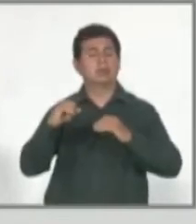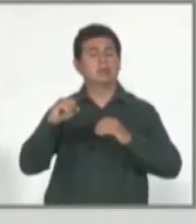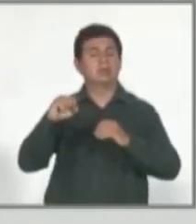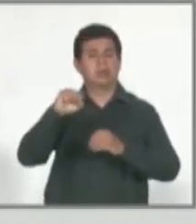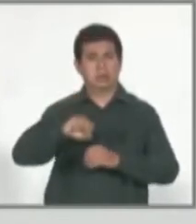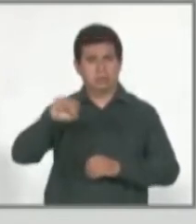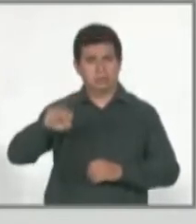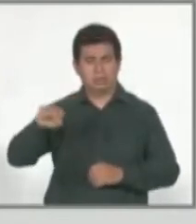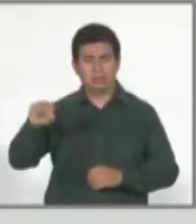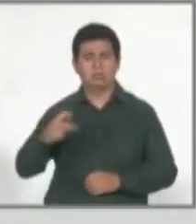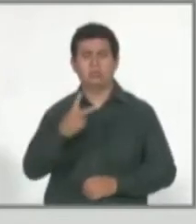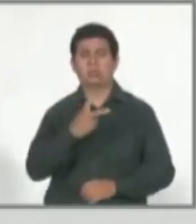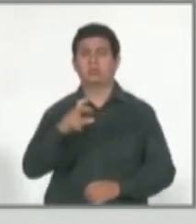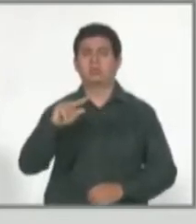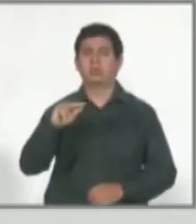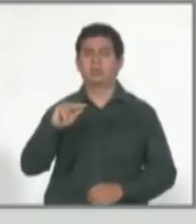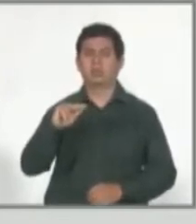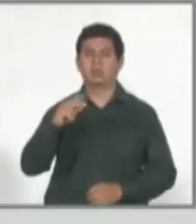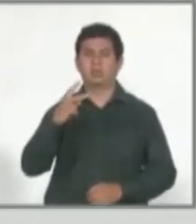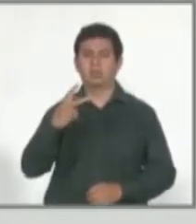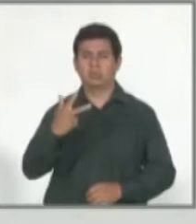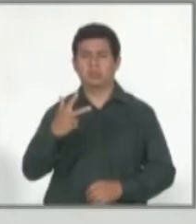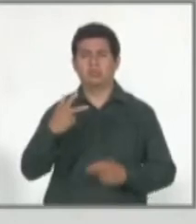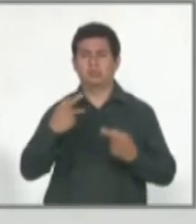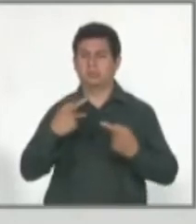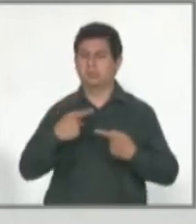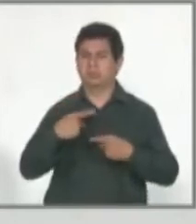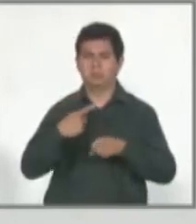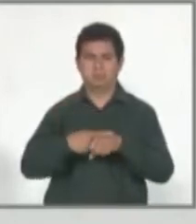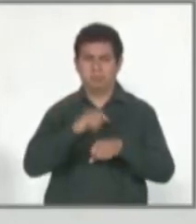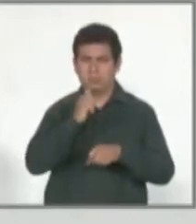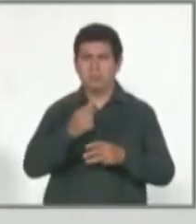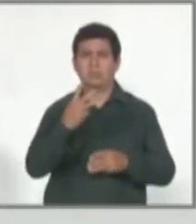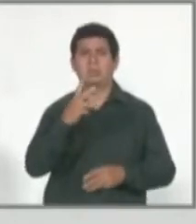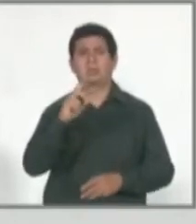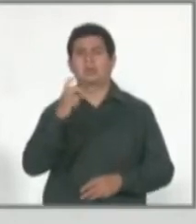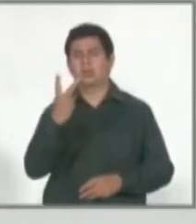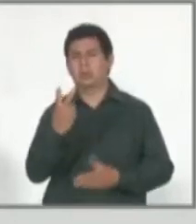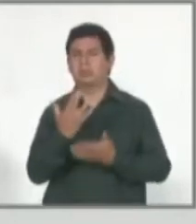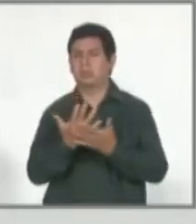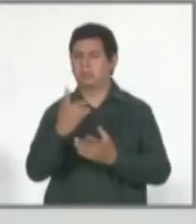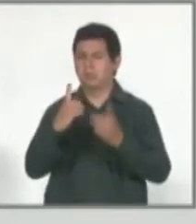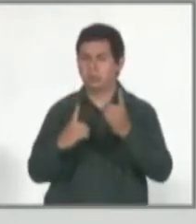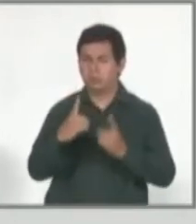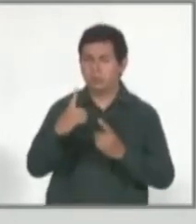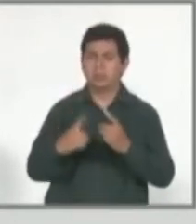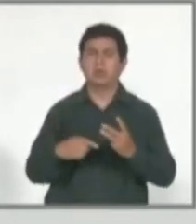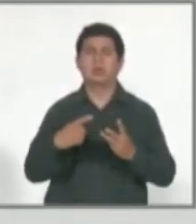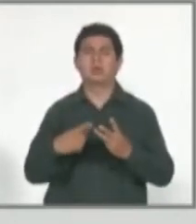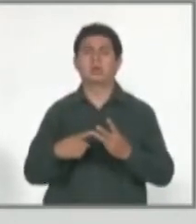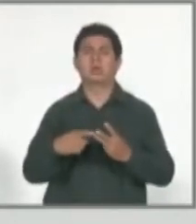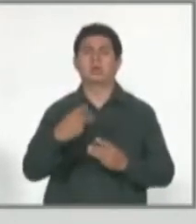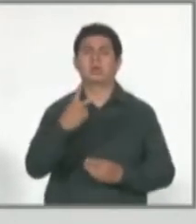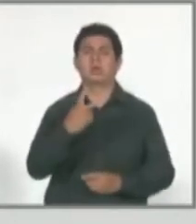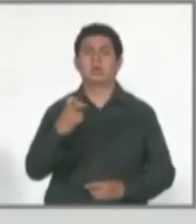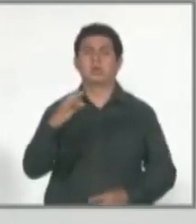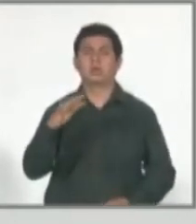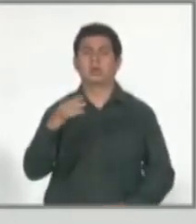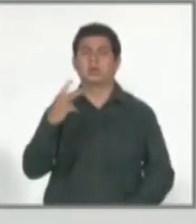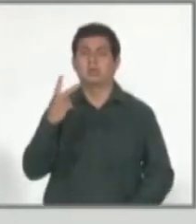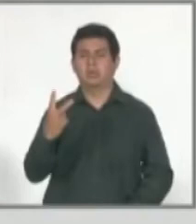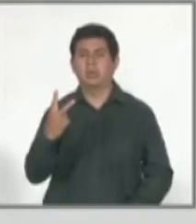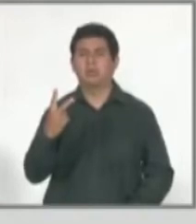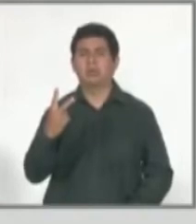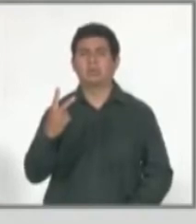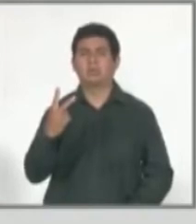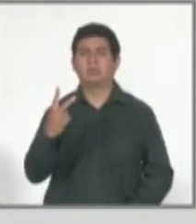268 casos negativos 32 casos sospechosos 252